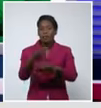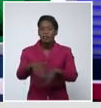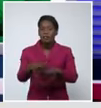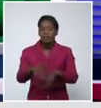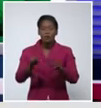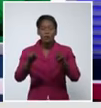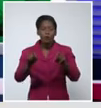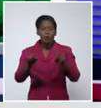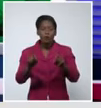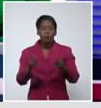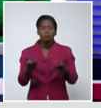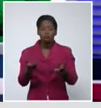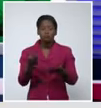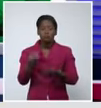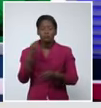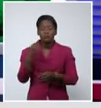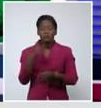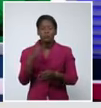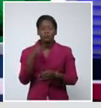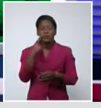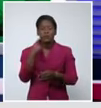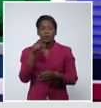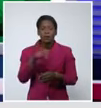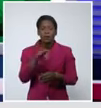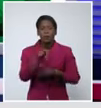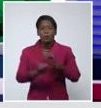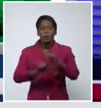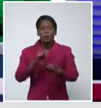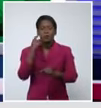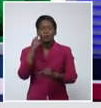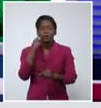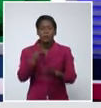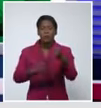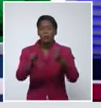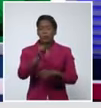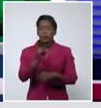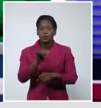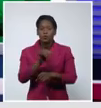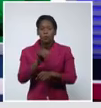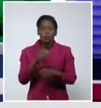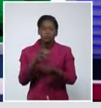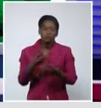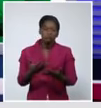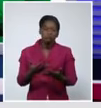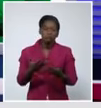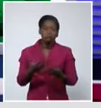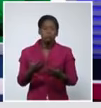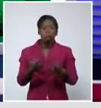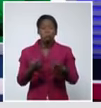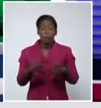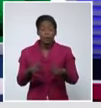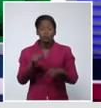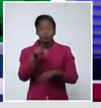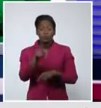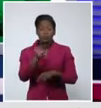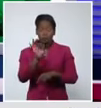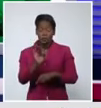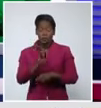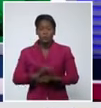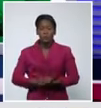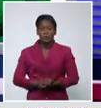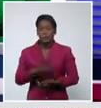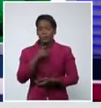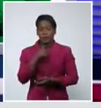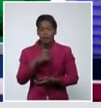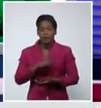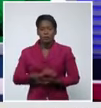Y realmente va creando este temor pandémico. Ahora, la superficie, aquí